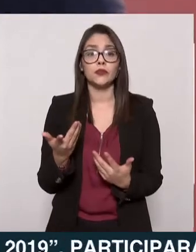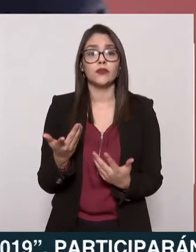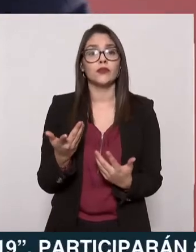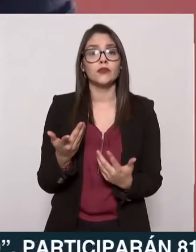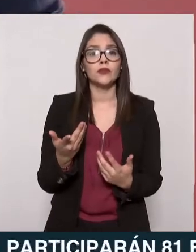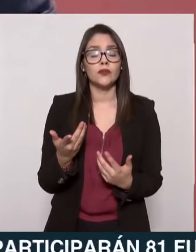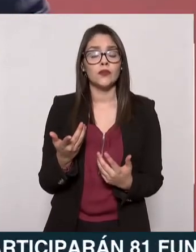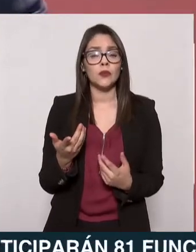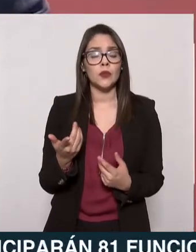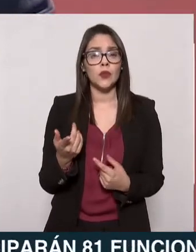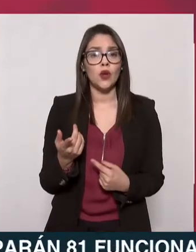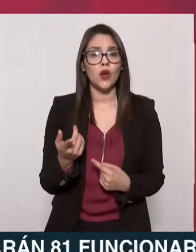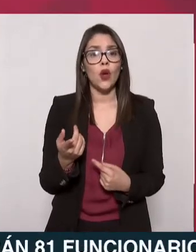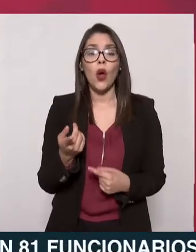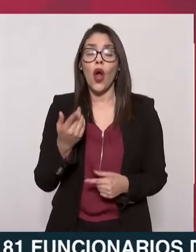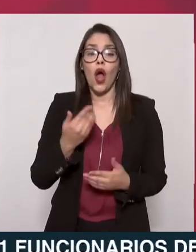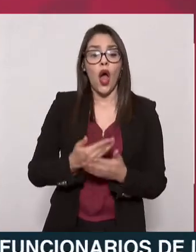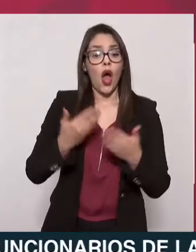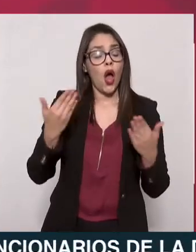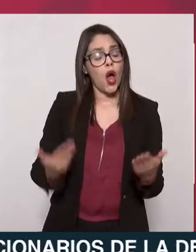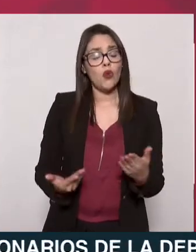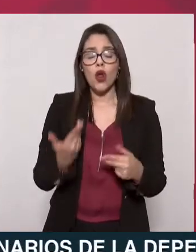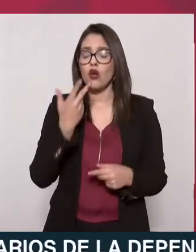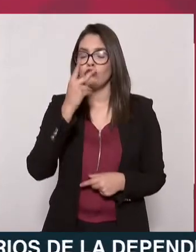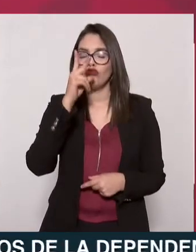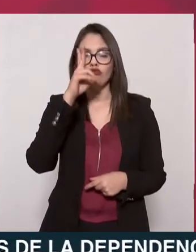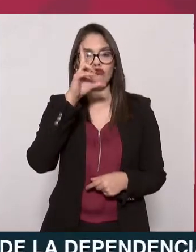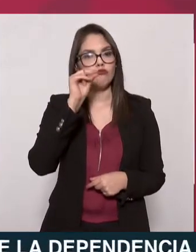no se permite